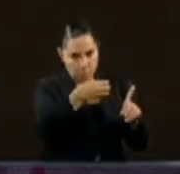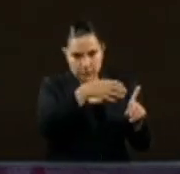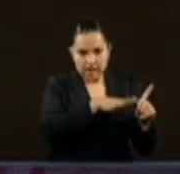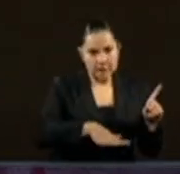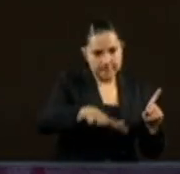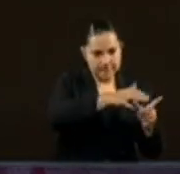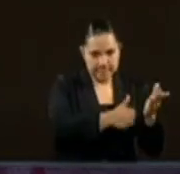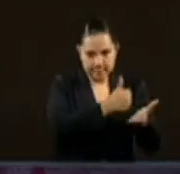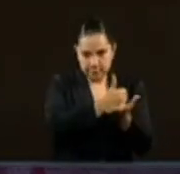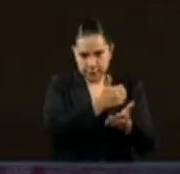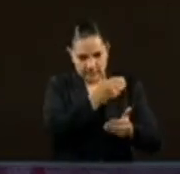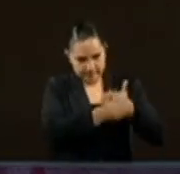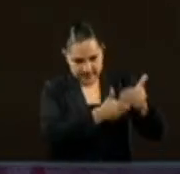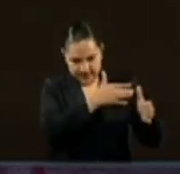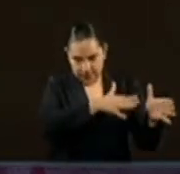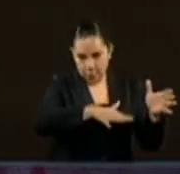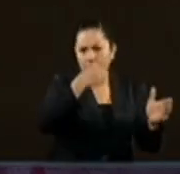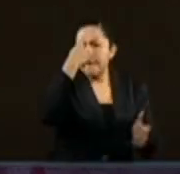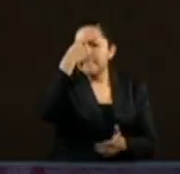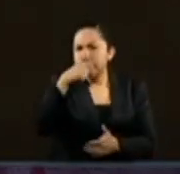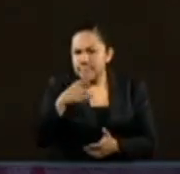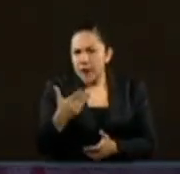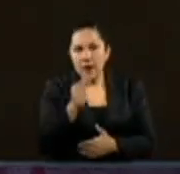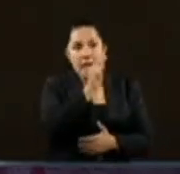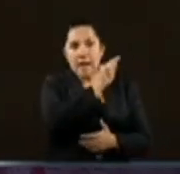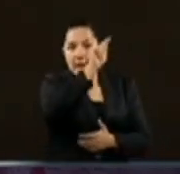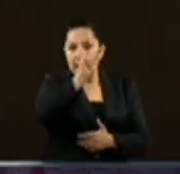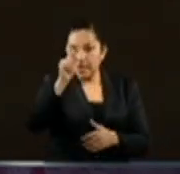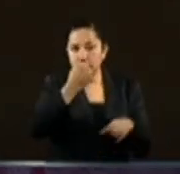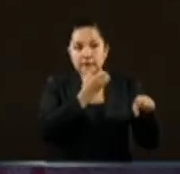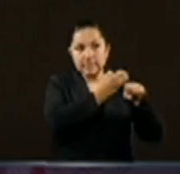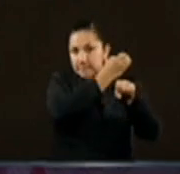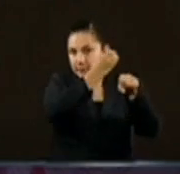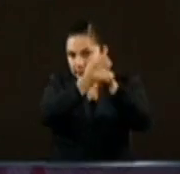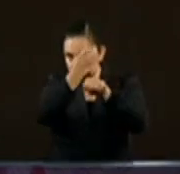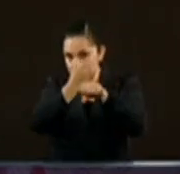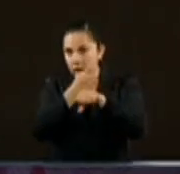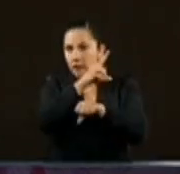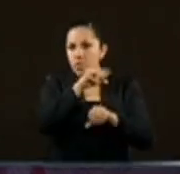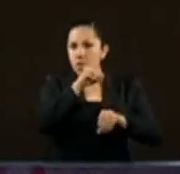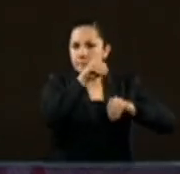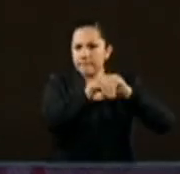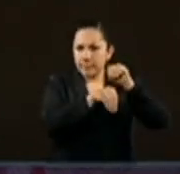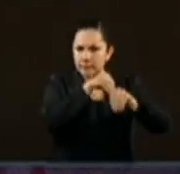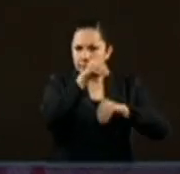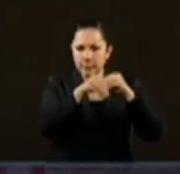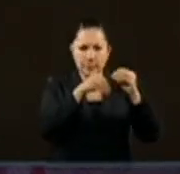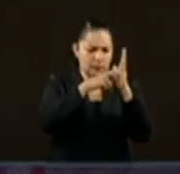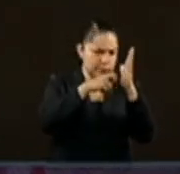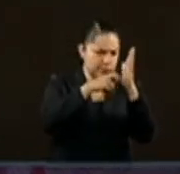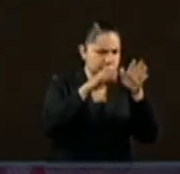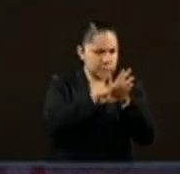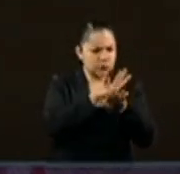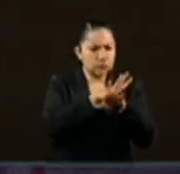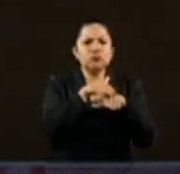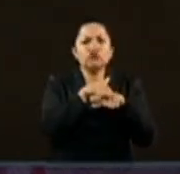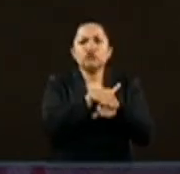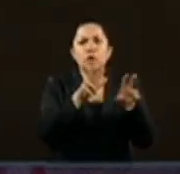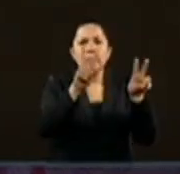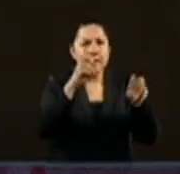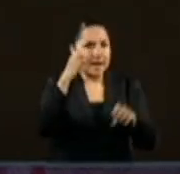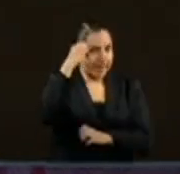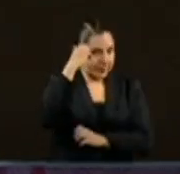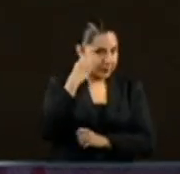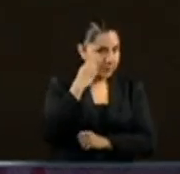las entidades puedan legislar en materia de estacionamientos y aprovechar dichos espacios para la generación de energía